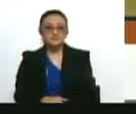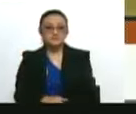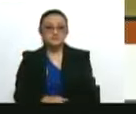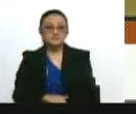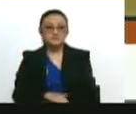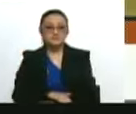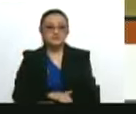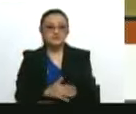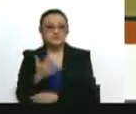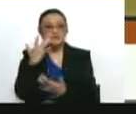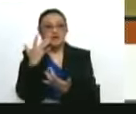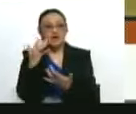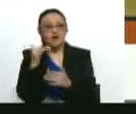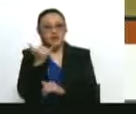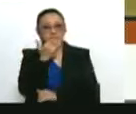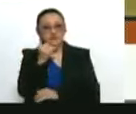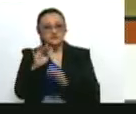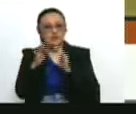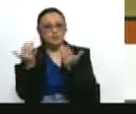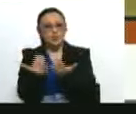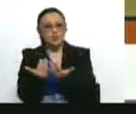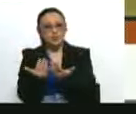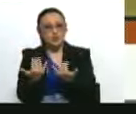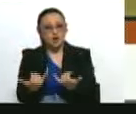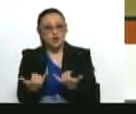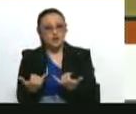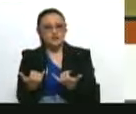Vean lo que ocurre en el mundo ahorita.